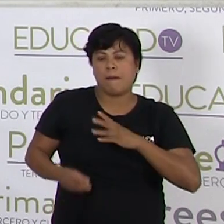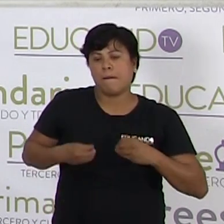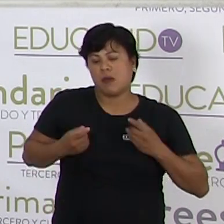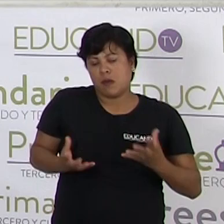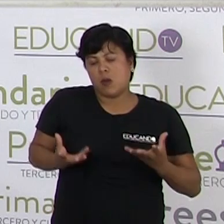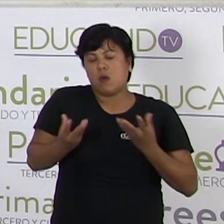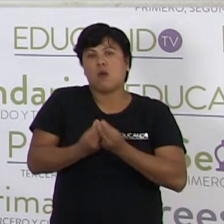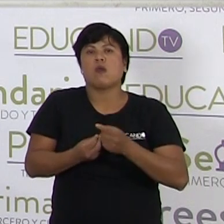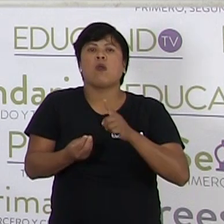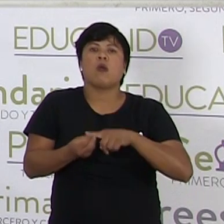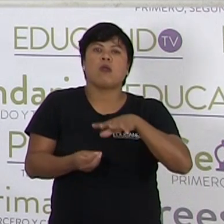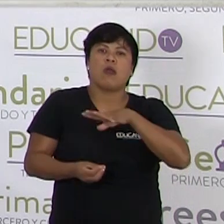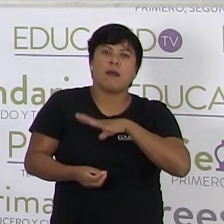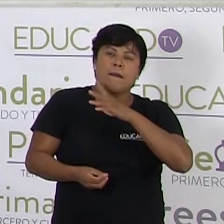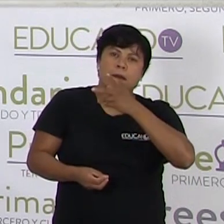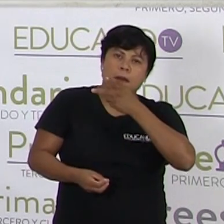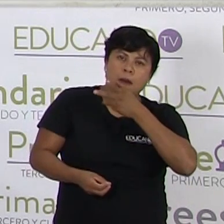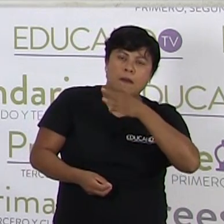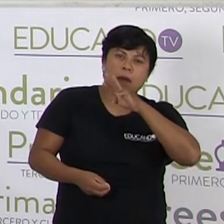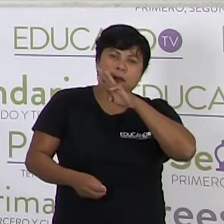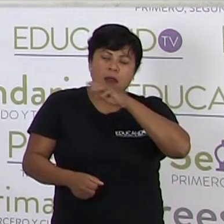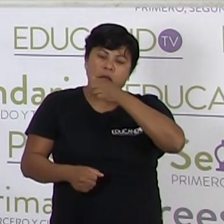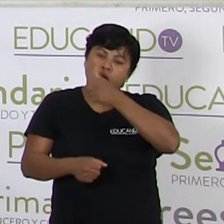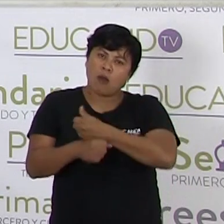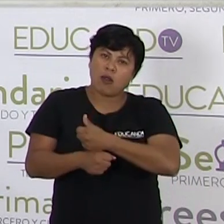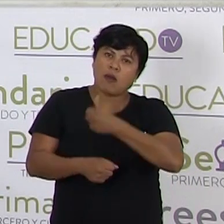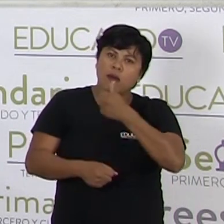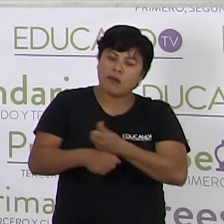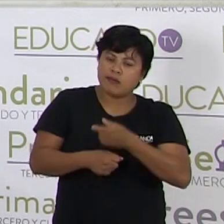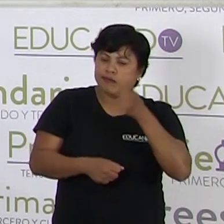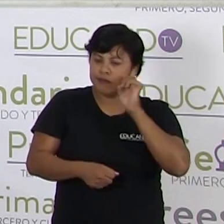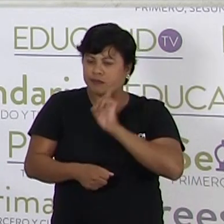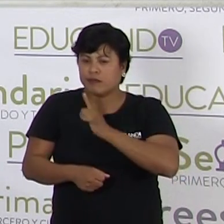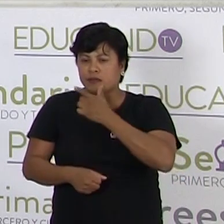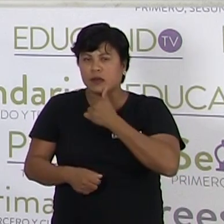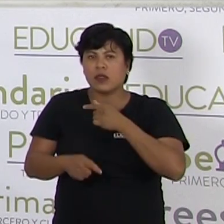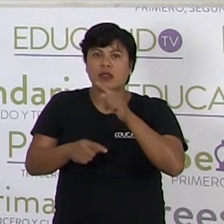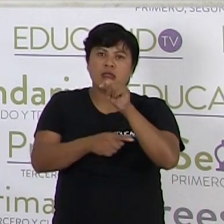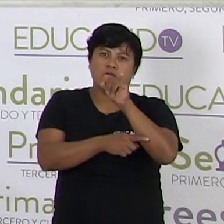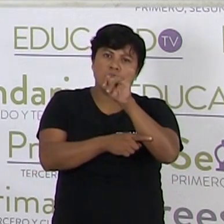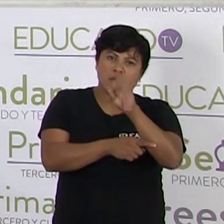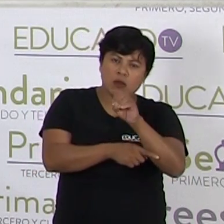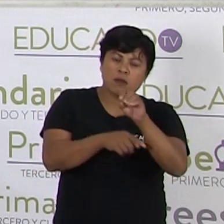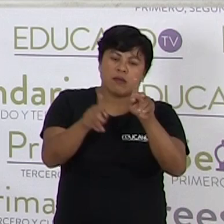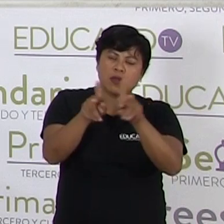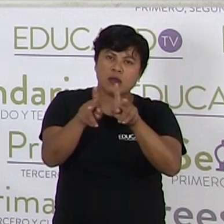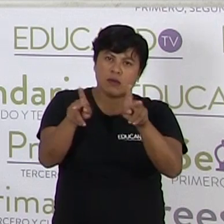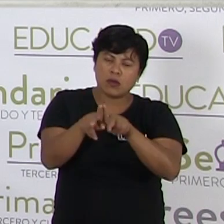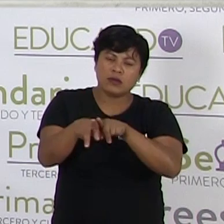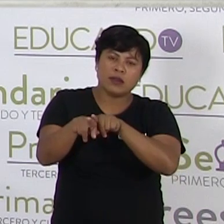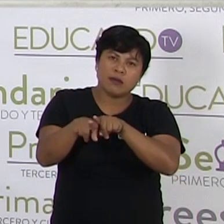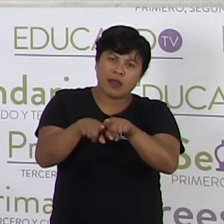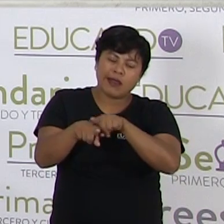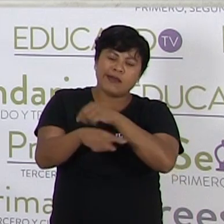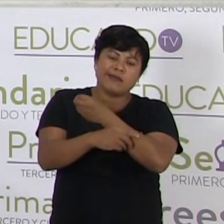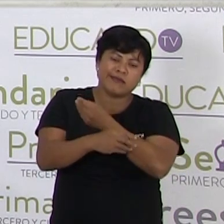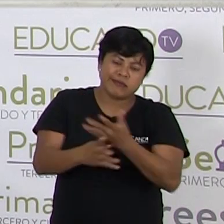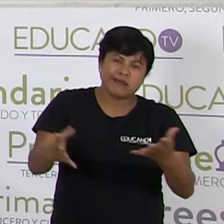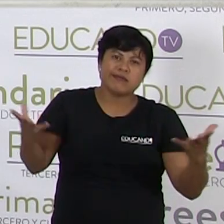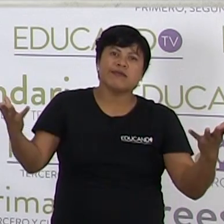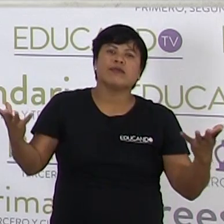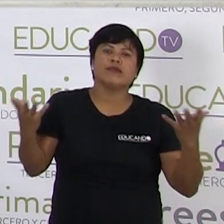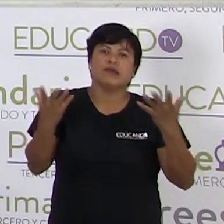está papá, mamá, abuelito, abuelita, tíos, primos, hermanos y todos viven